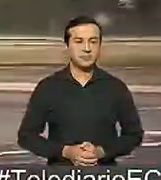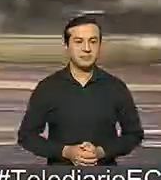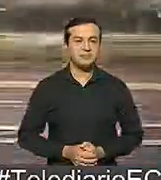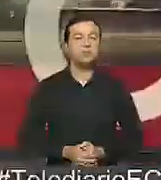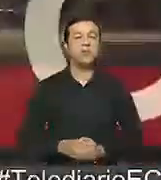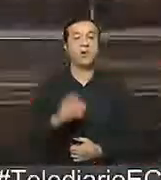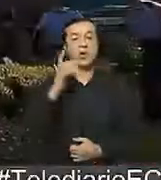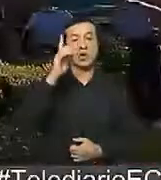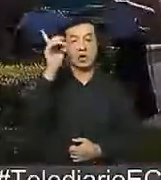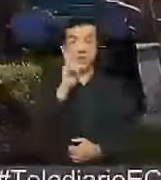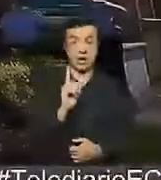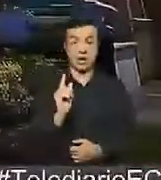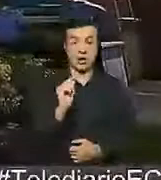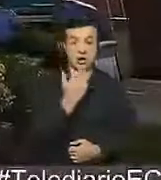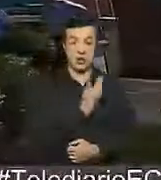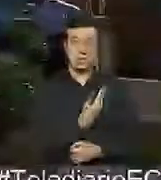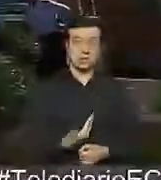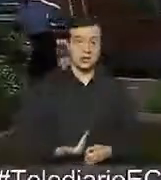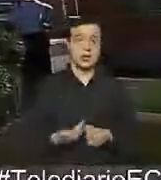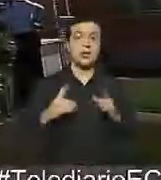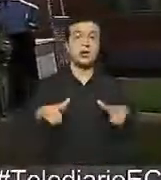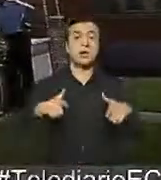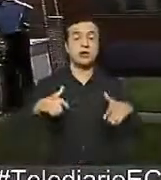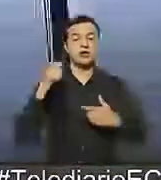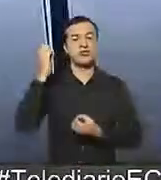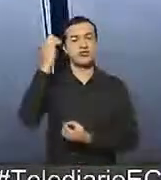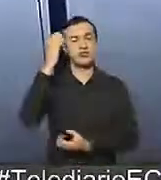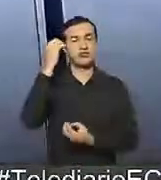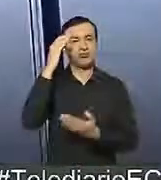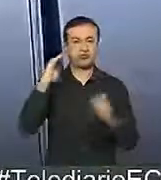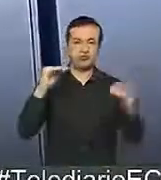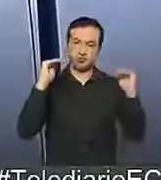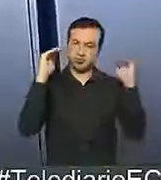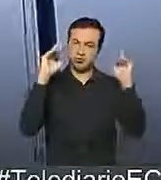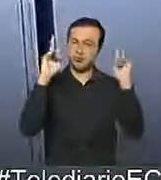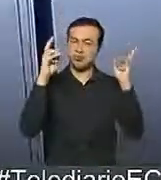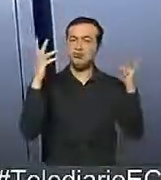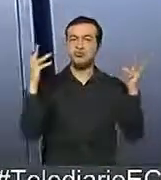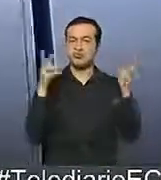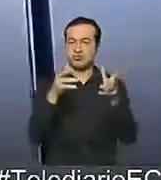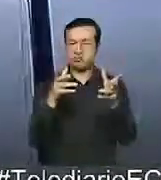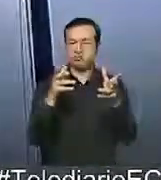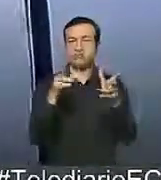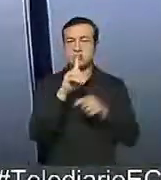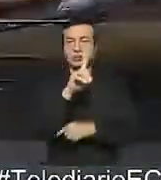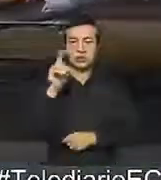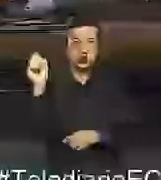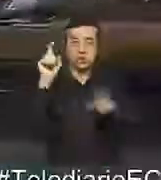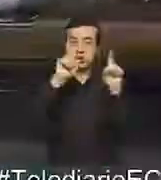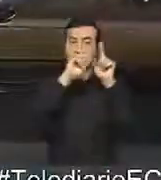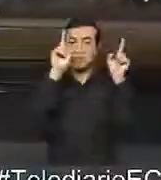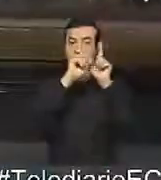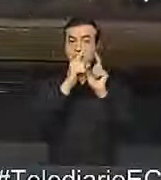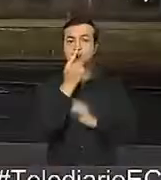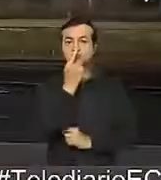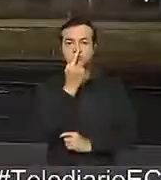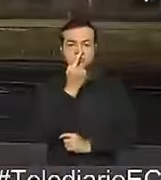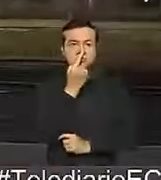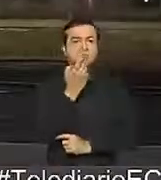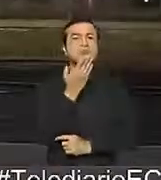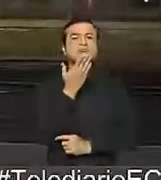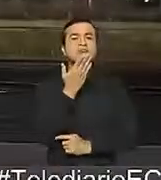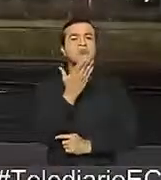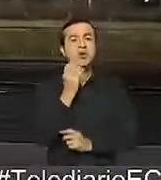En Roma, Italia, el presidente Lenín Moreno brindó una conferencia magistral ante 100 inversionistas interesados en conocer